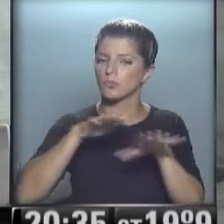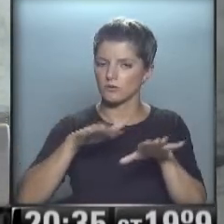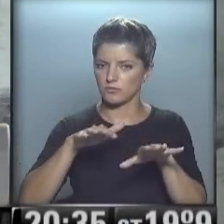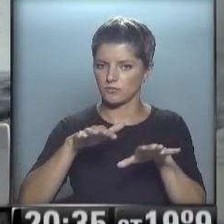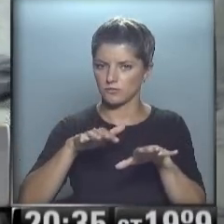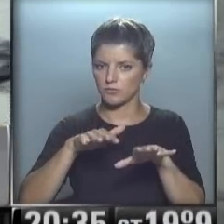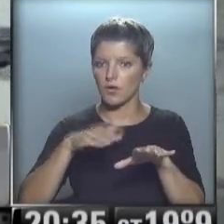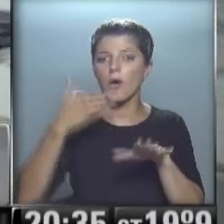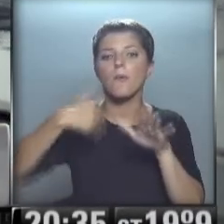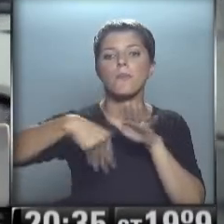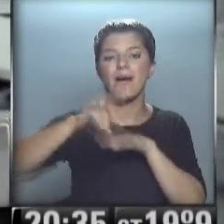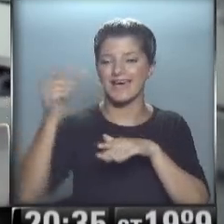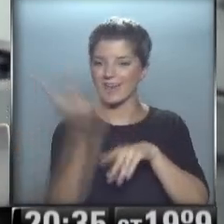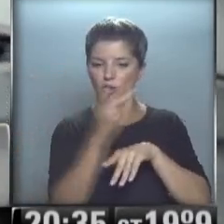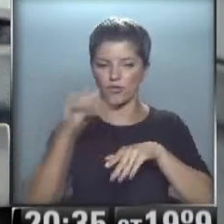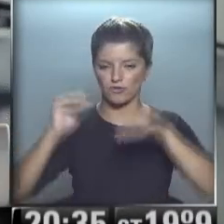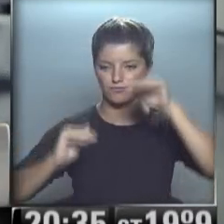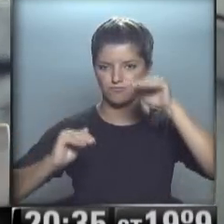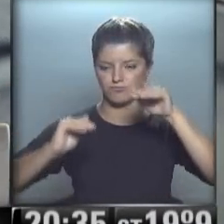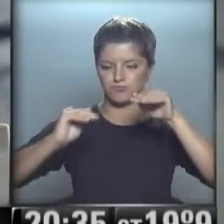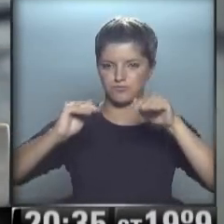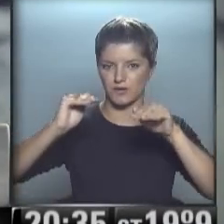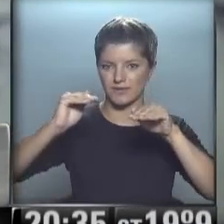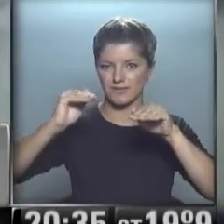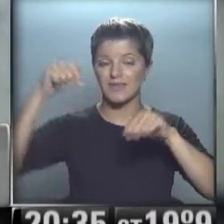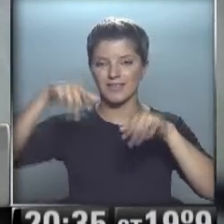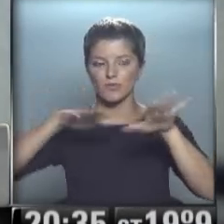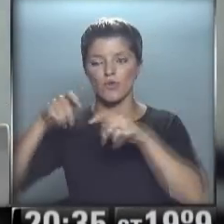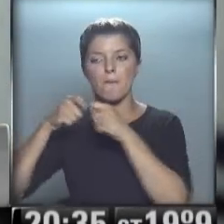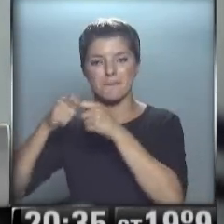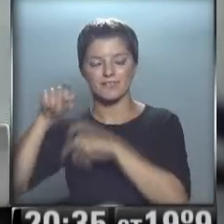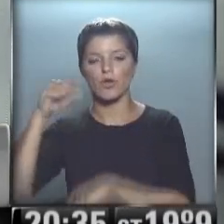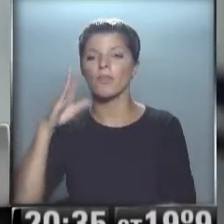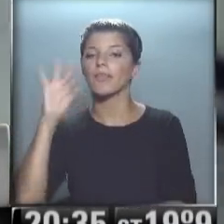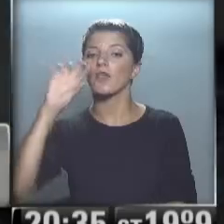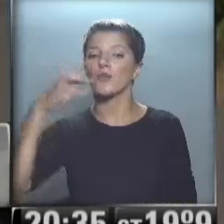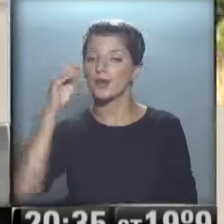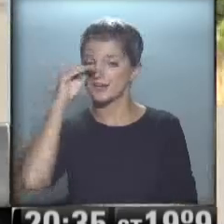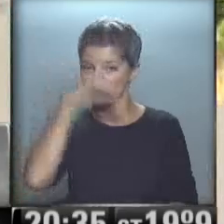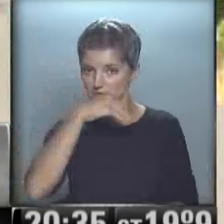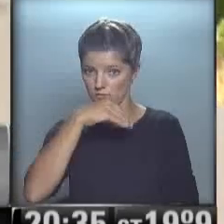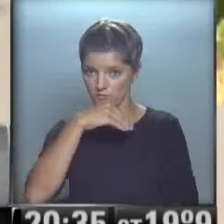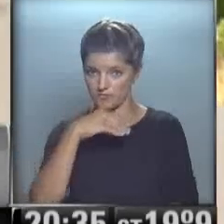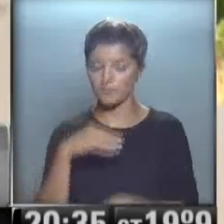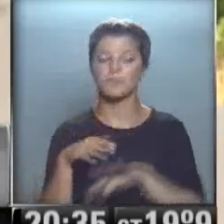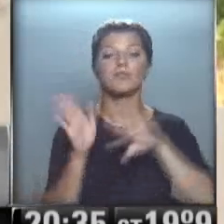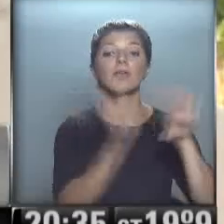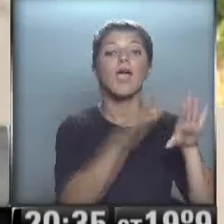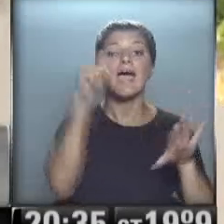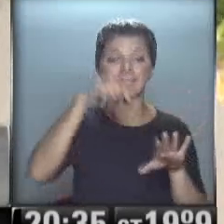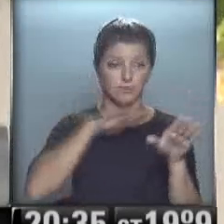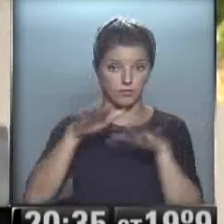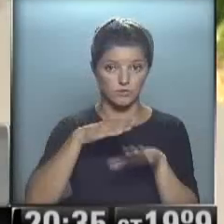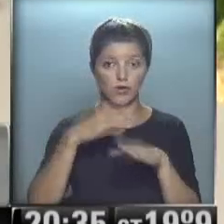va a tender a achicar la brecha, a desinflar las presiones sobre el blue. Al liberar la venta así de